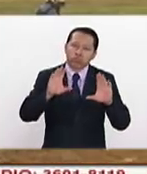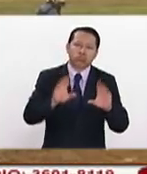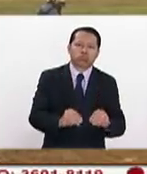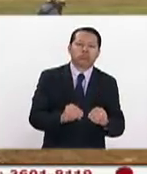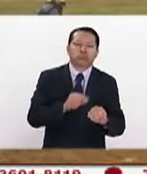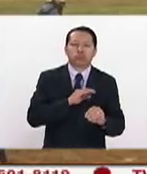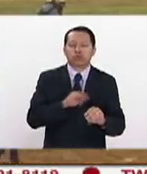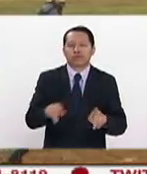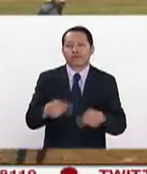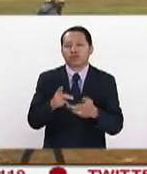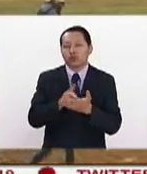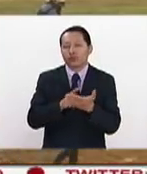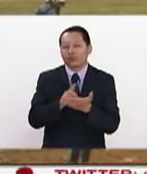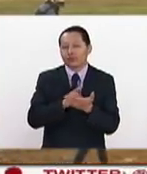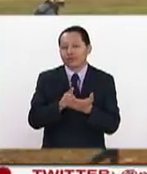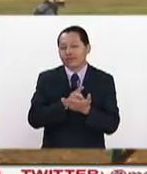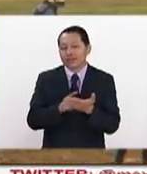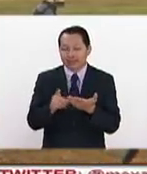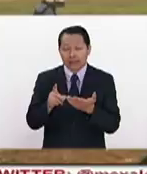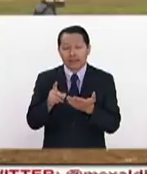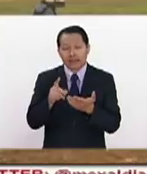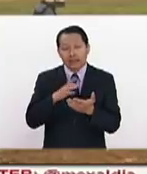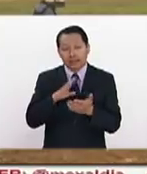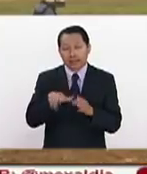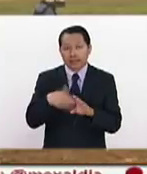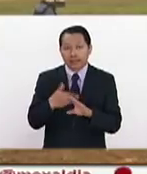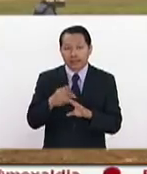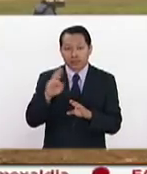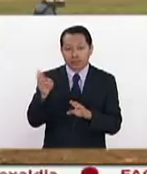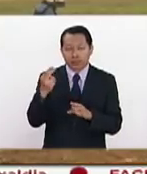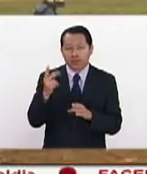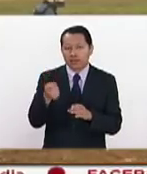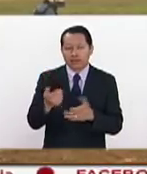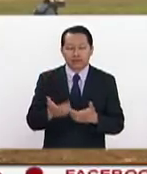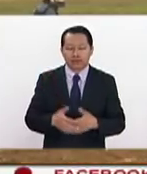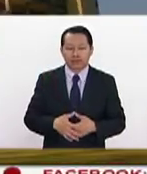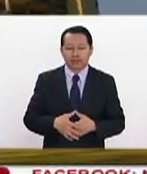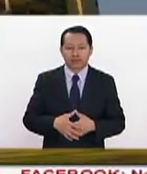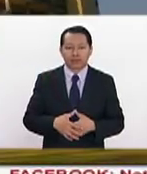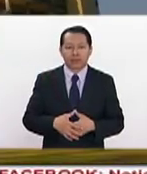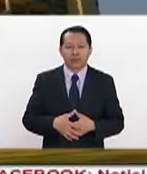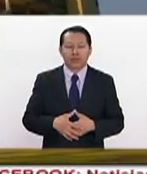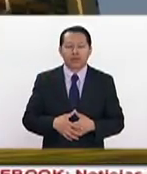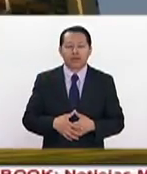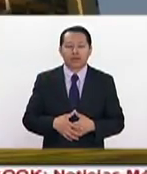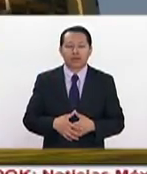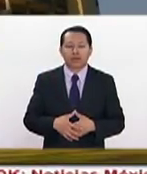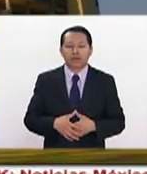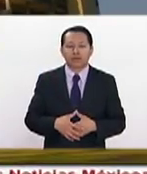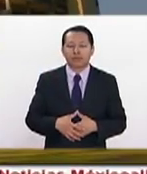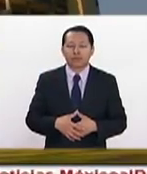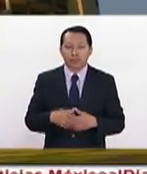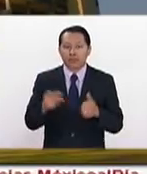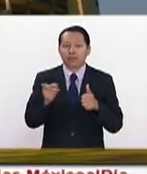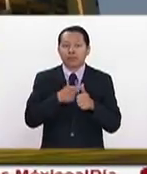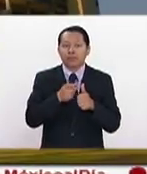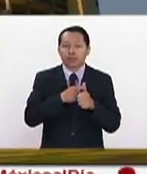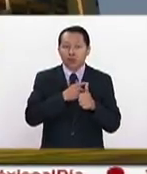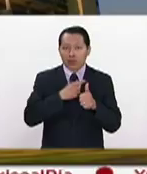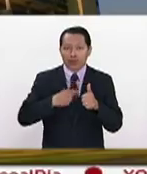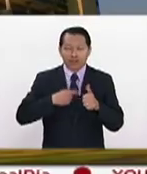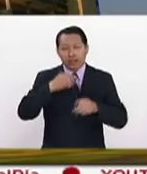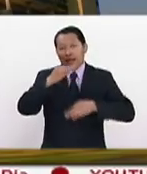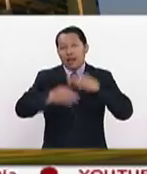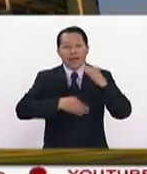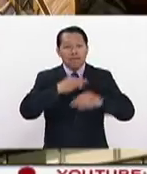problema del narcomenudeo que está afectando a la Universidad Nacional? Bueno, pues evidentemente lo primero que tenemos que hacer es una campaña